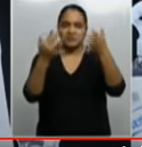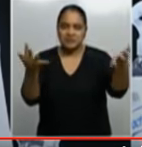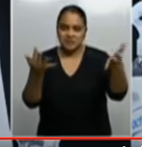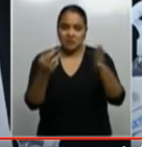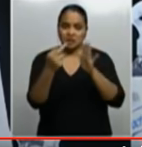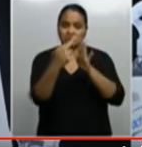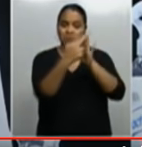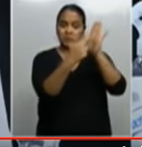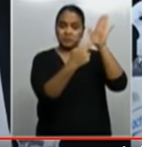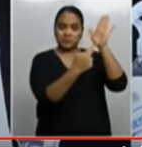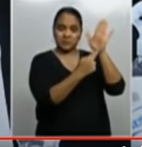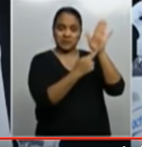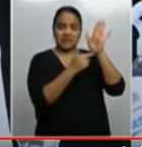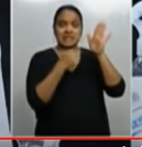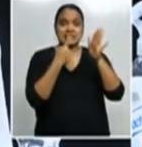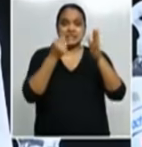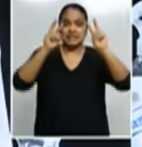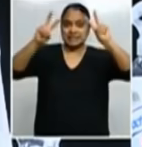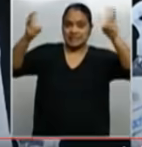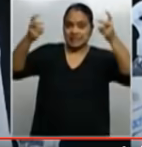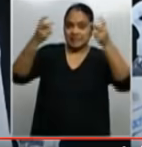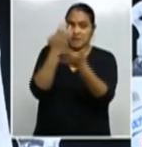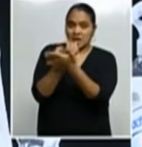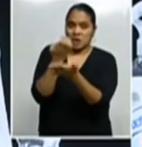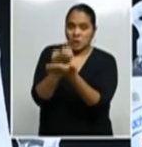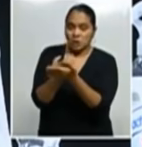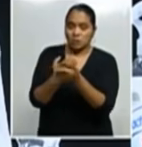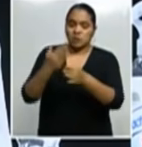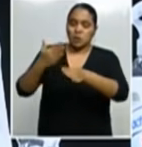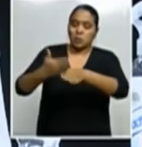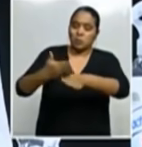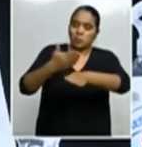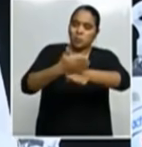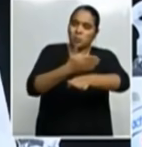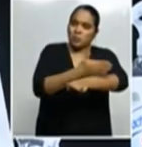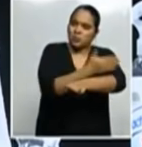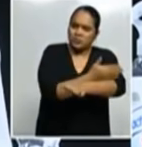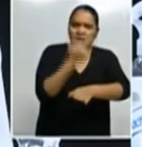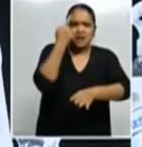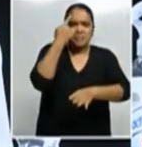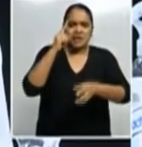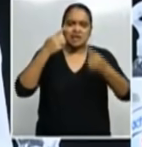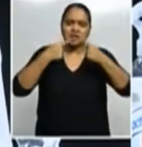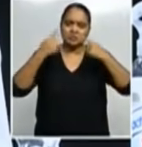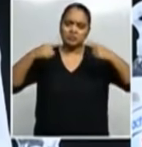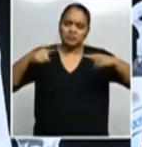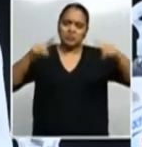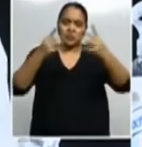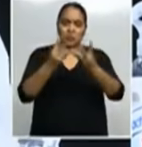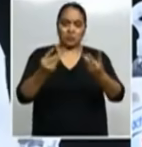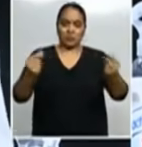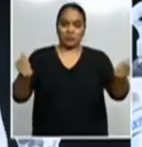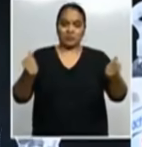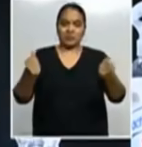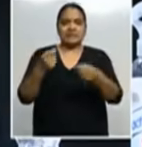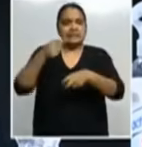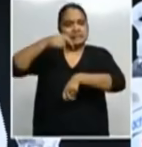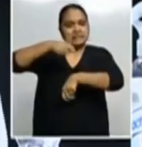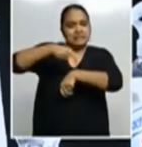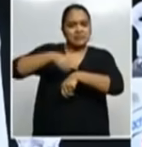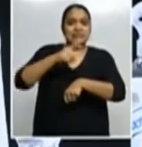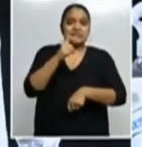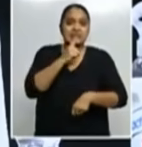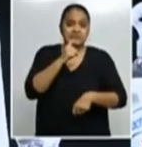resultados en el tema económico, preparándonos ya para enfrentar esta situación tan difícil.